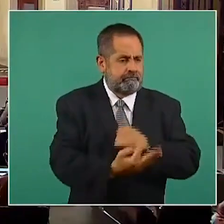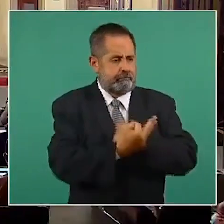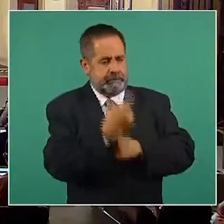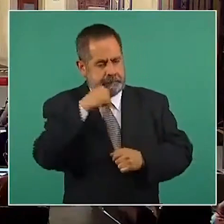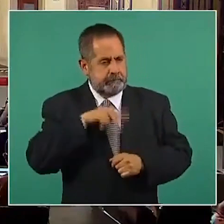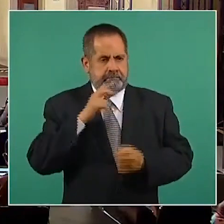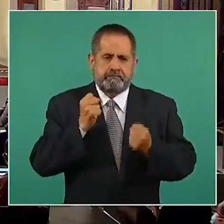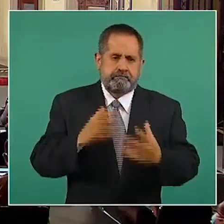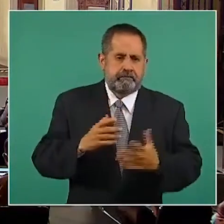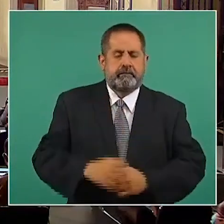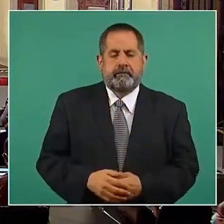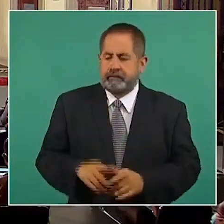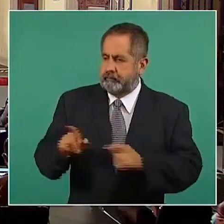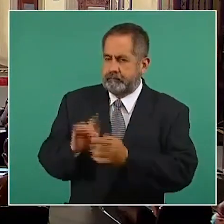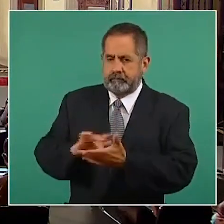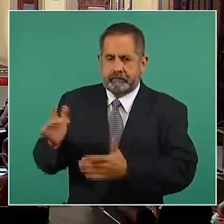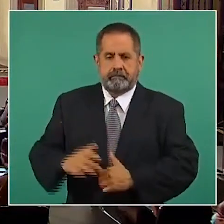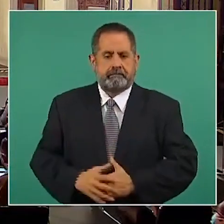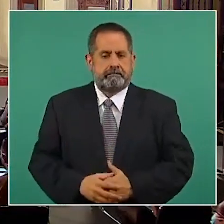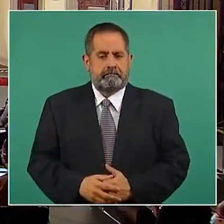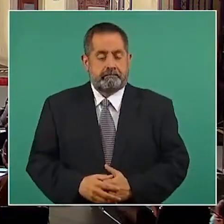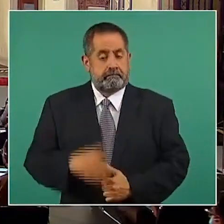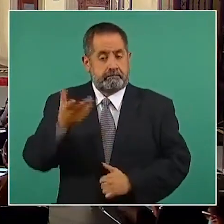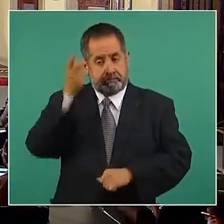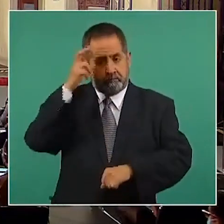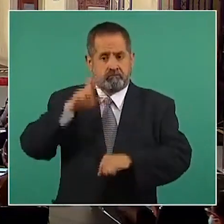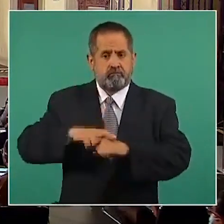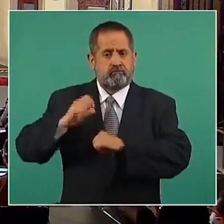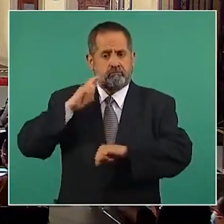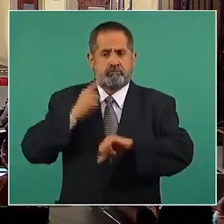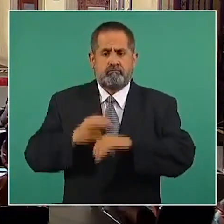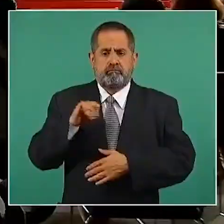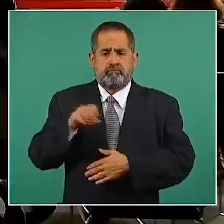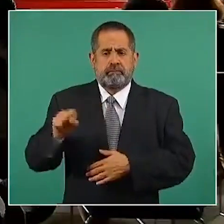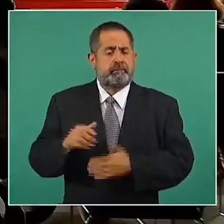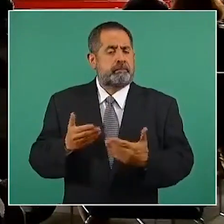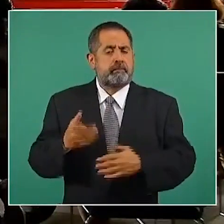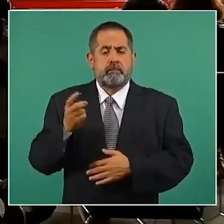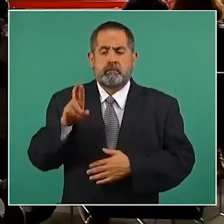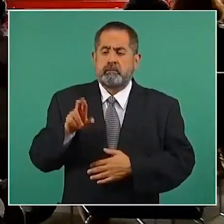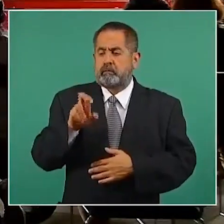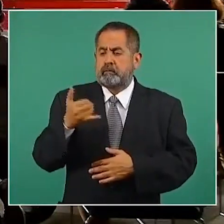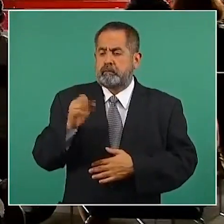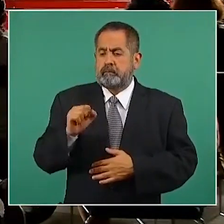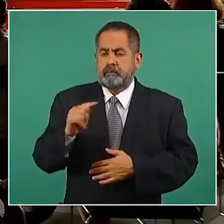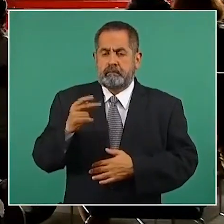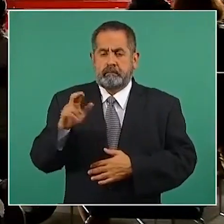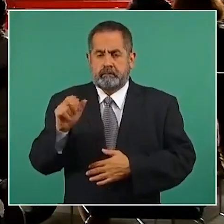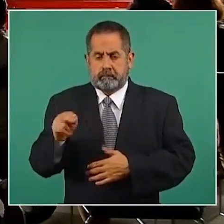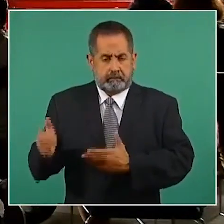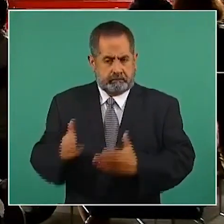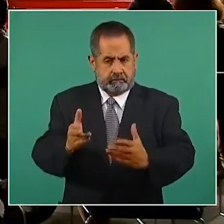cuanto. Muchas gracias, doctora Celida Duque, directora de prestaciones médicas del IMSS. Doctor Gustavo Reyes Terán, por favor.